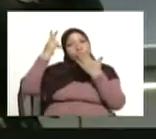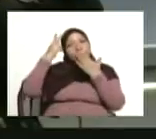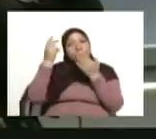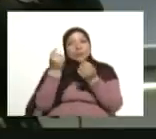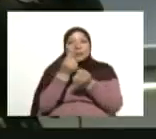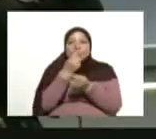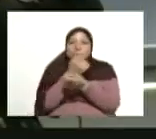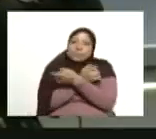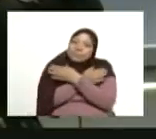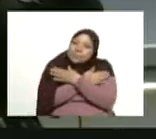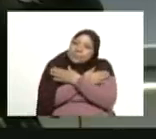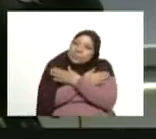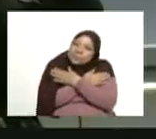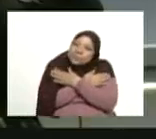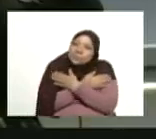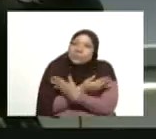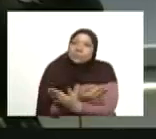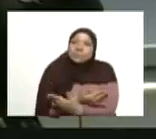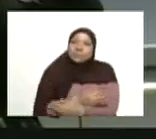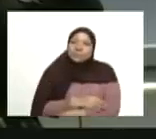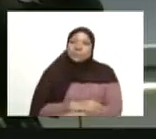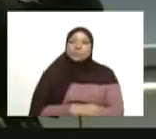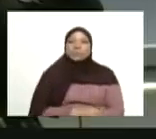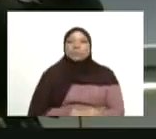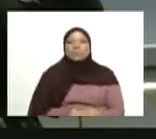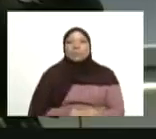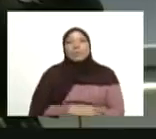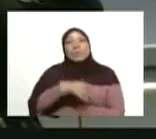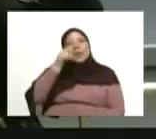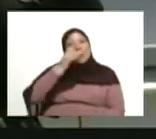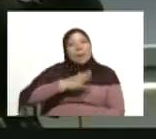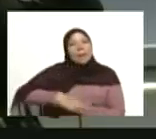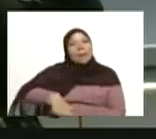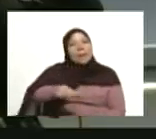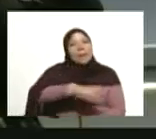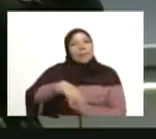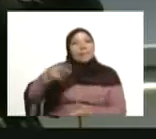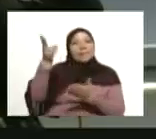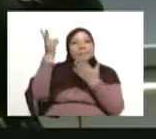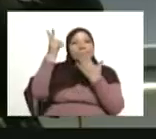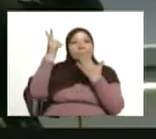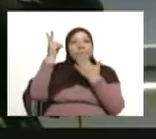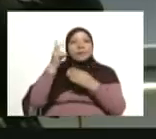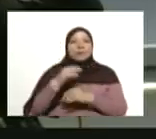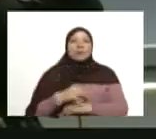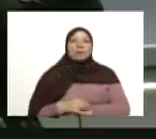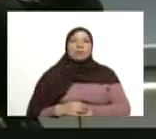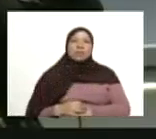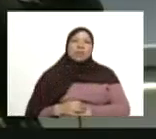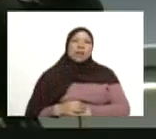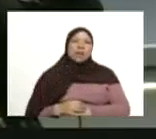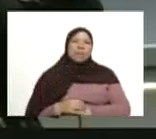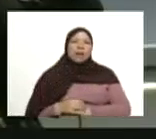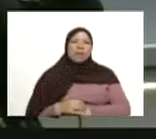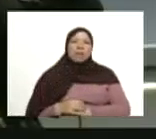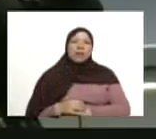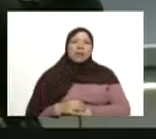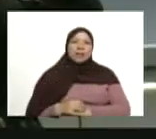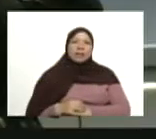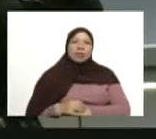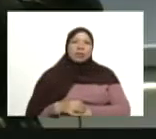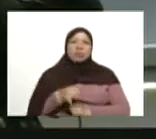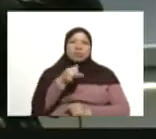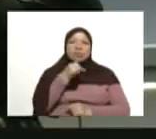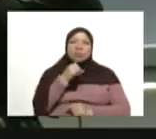a el pueblo Pemón, a los pueblos de la Gran Sabana, que no solamente es gran